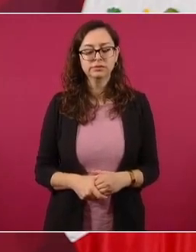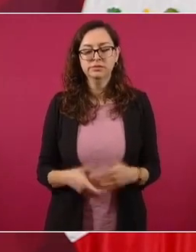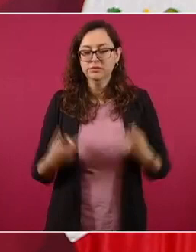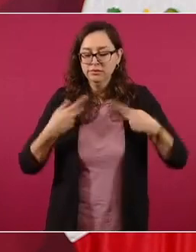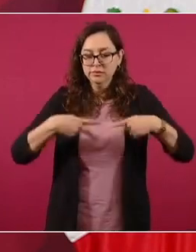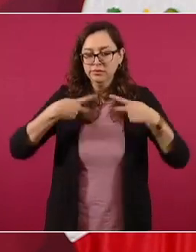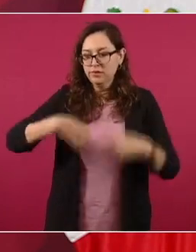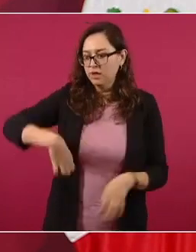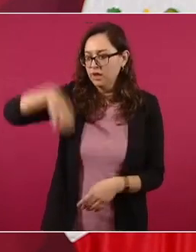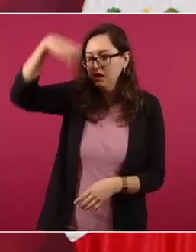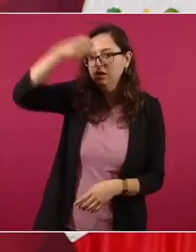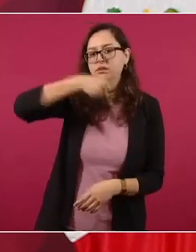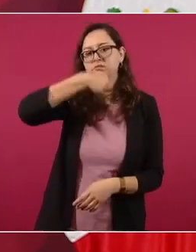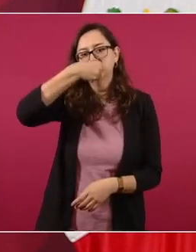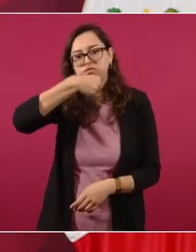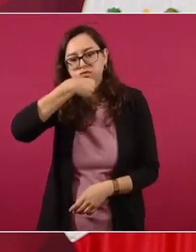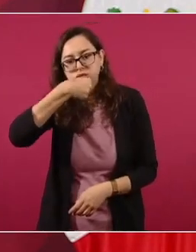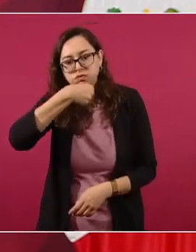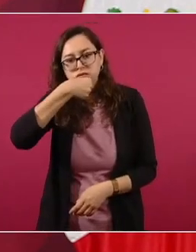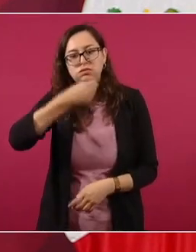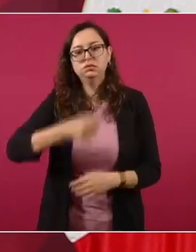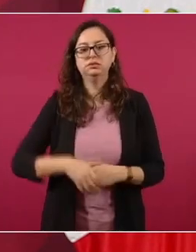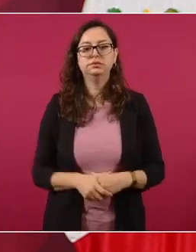adultos mayores.